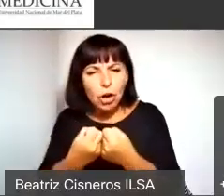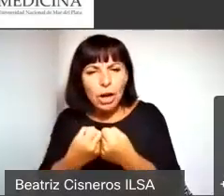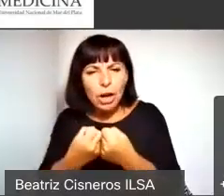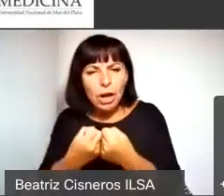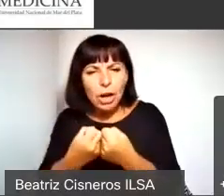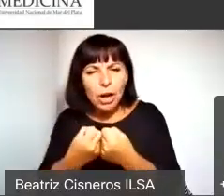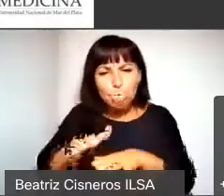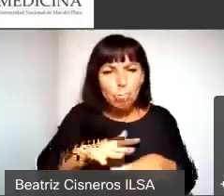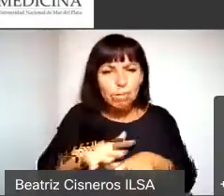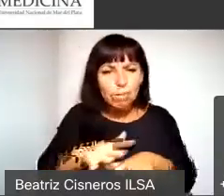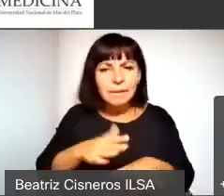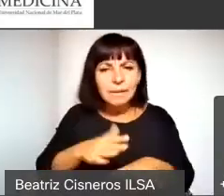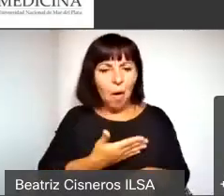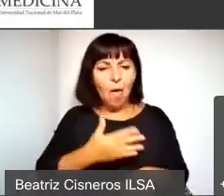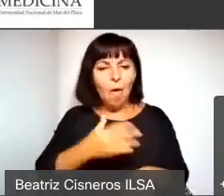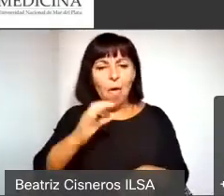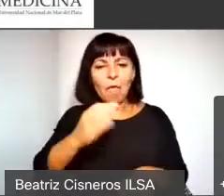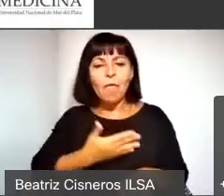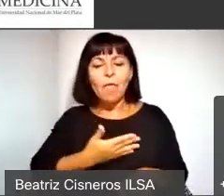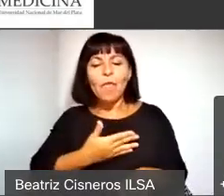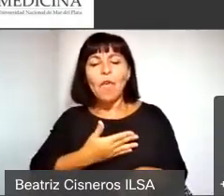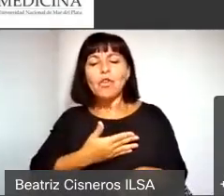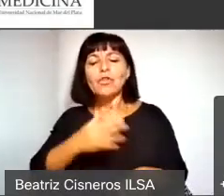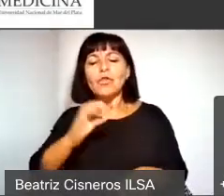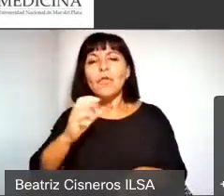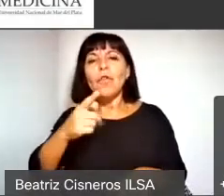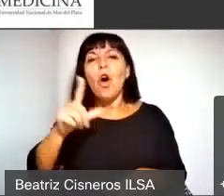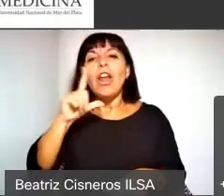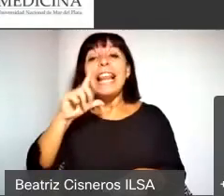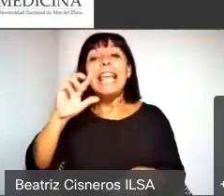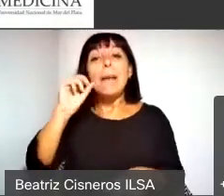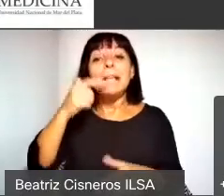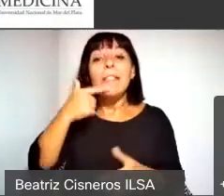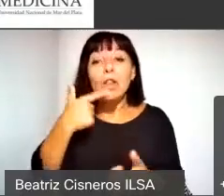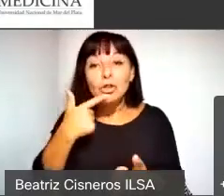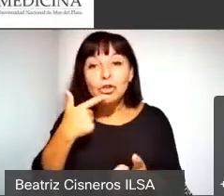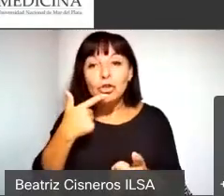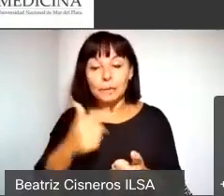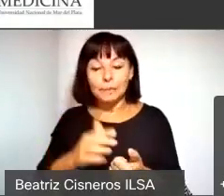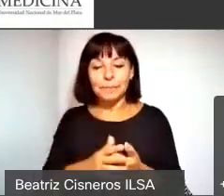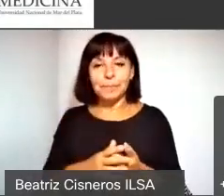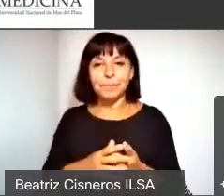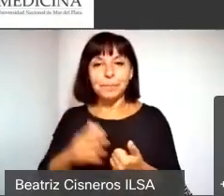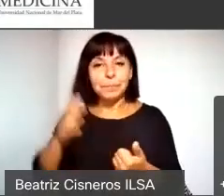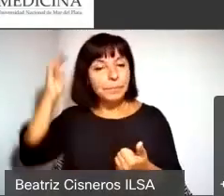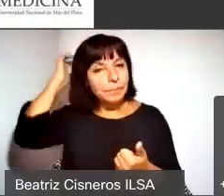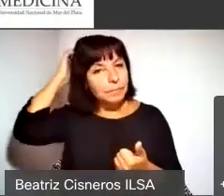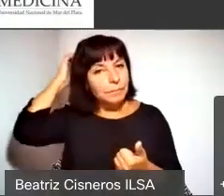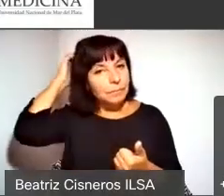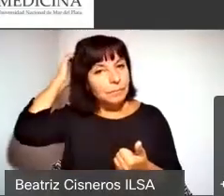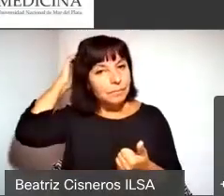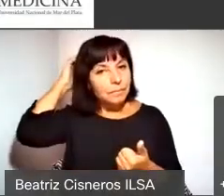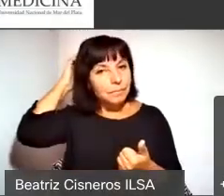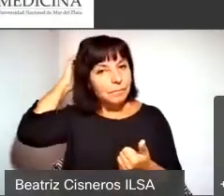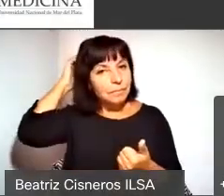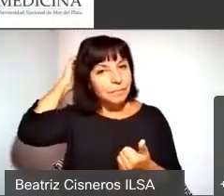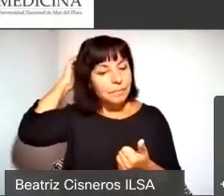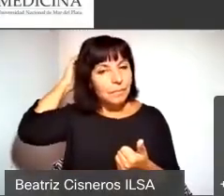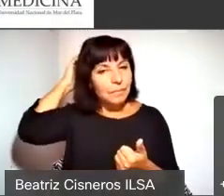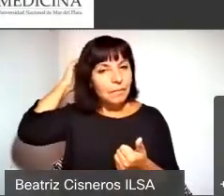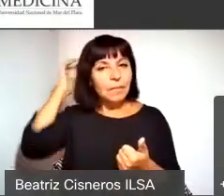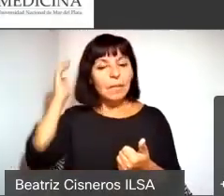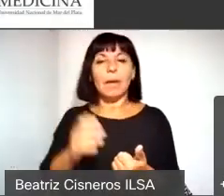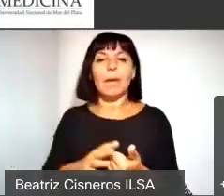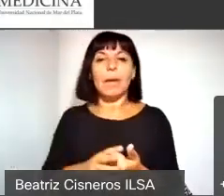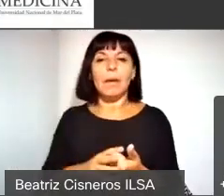de los fosfolípidos, porque tiene una estructura llamada esterano, ¿sí? Con un nombre más complejo, pero no lo voy a decir.